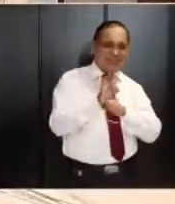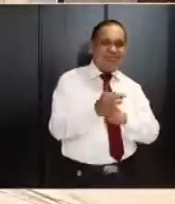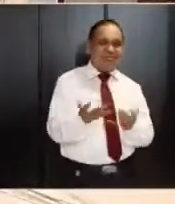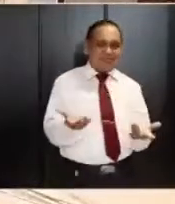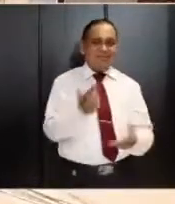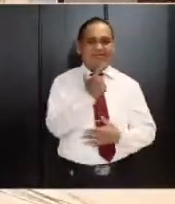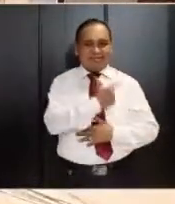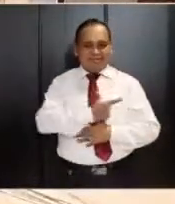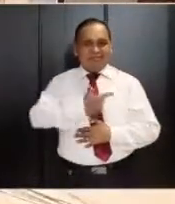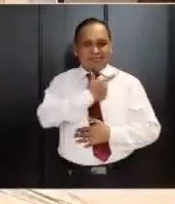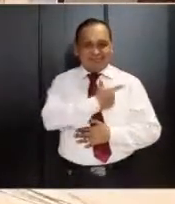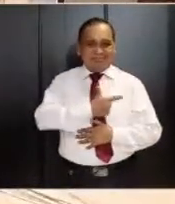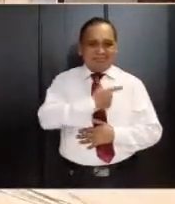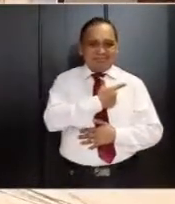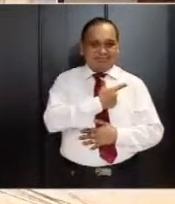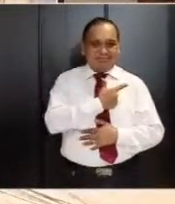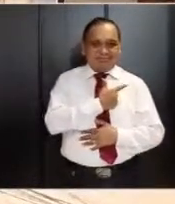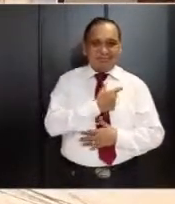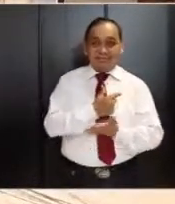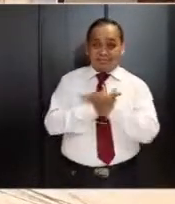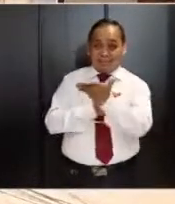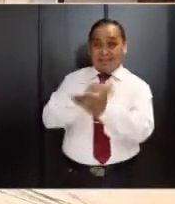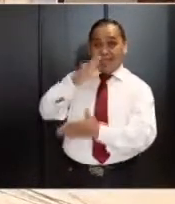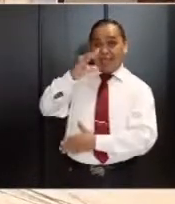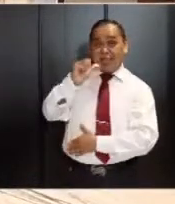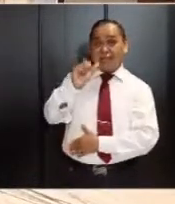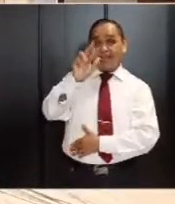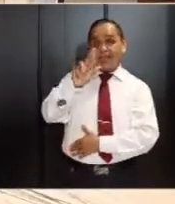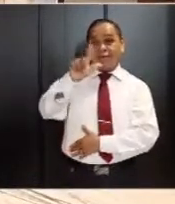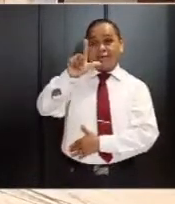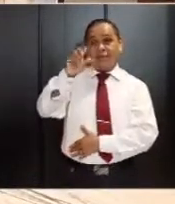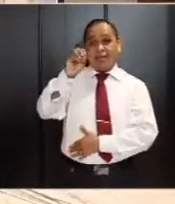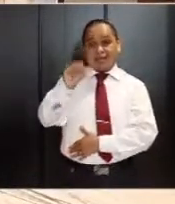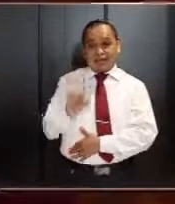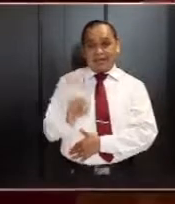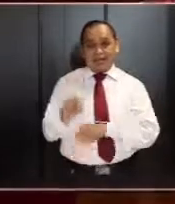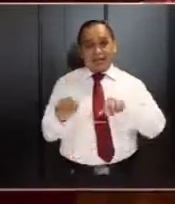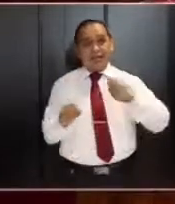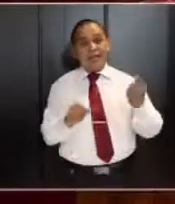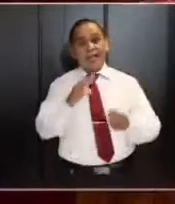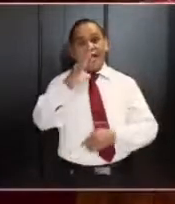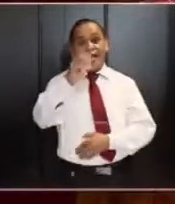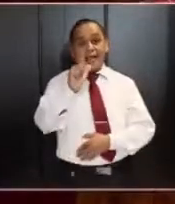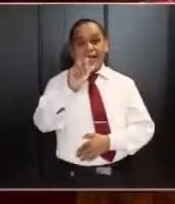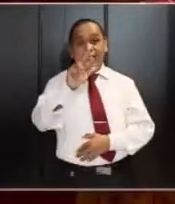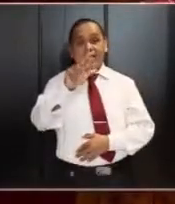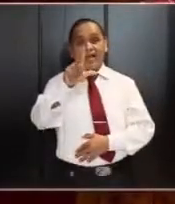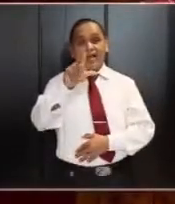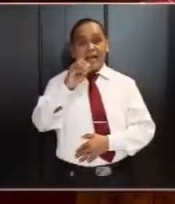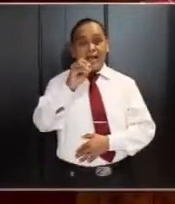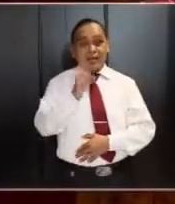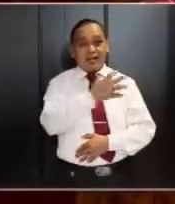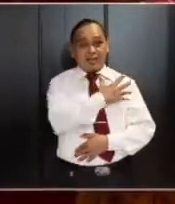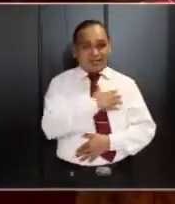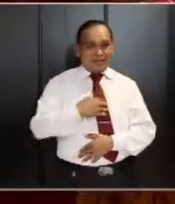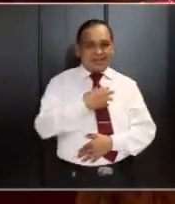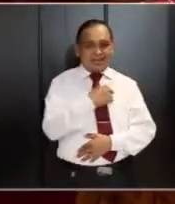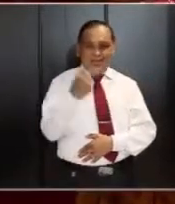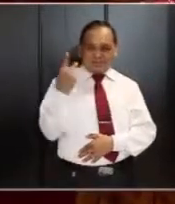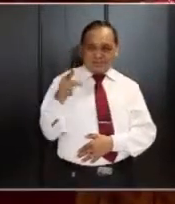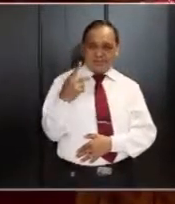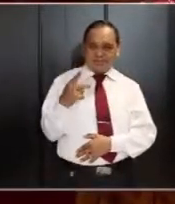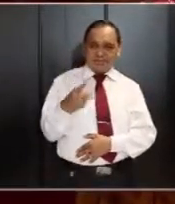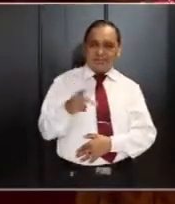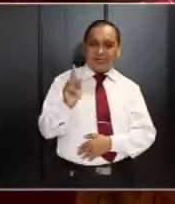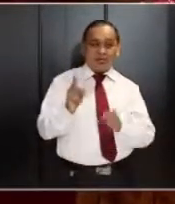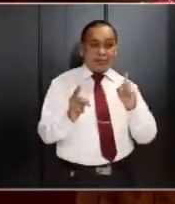tanto gusto escucharte. Carlos es hijo de don Carlos Basto, quien hablamos, el hermano de la lucha, a quien llegó